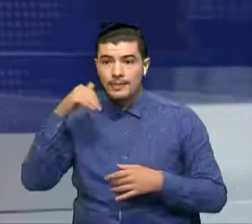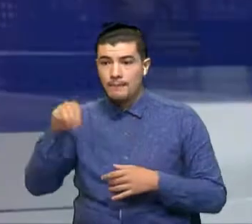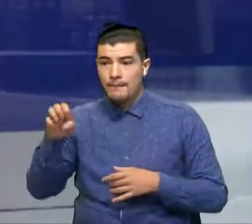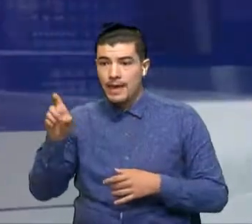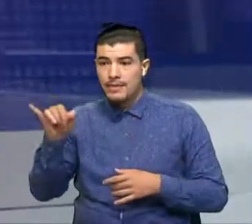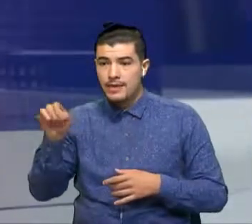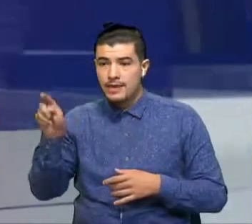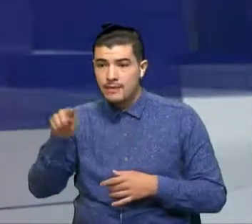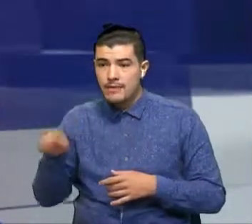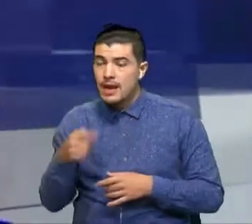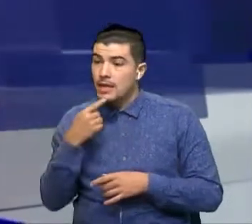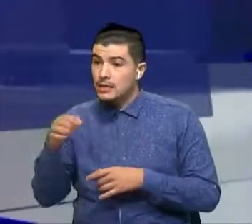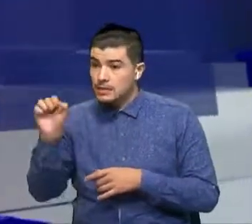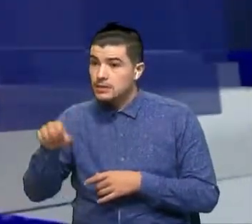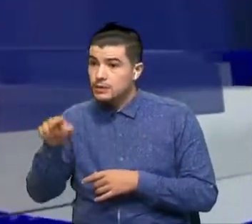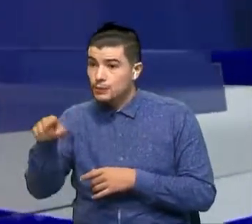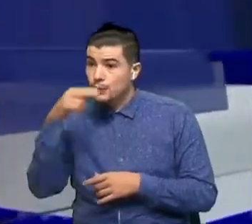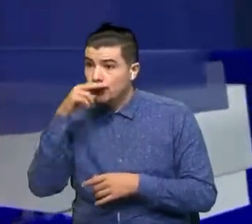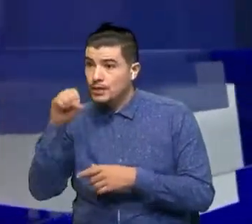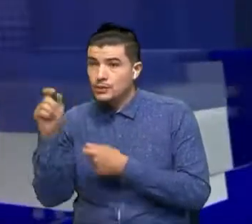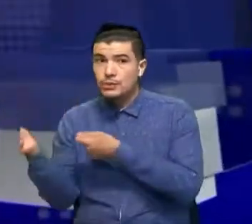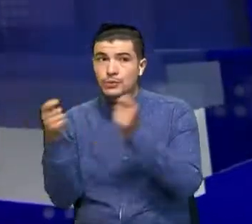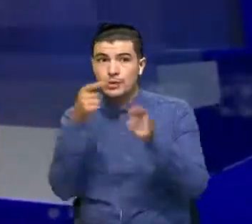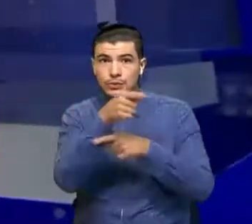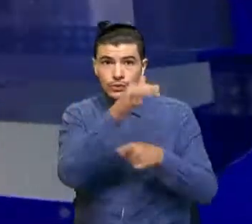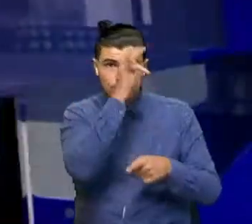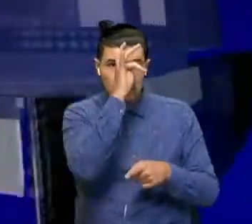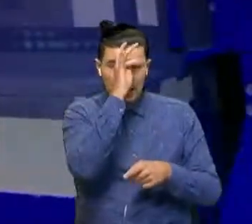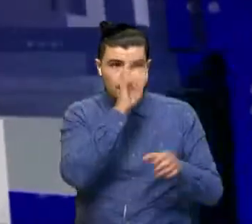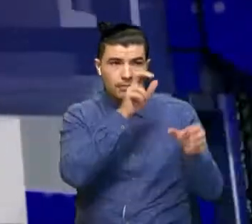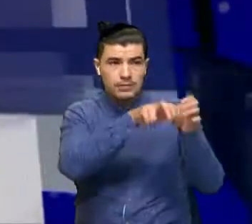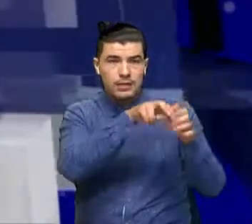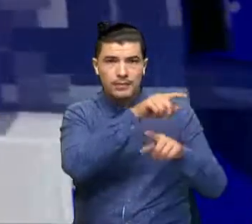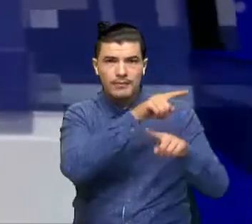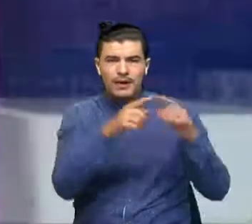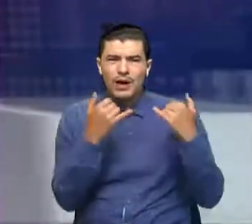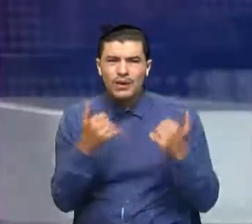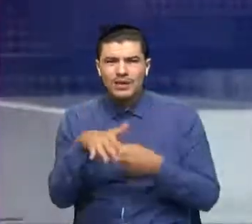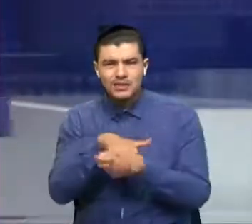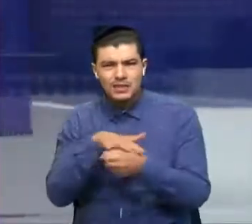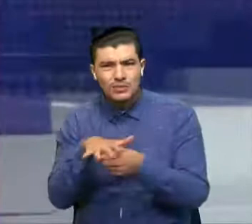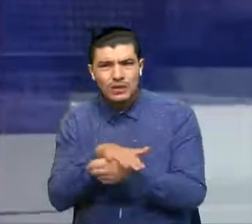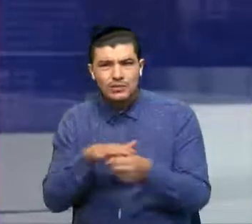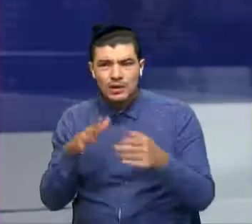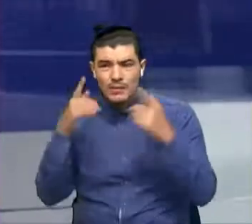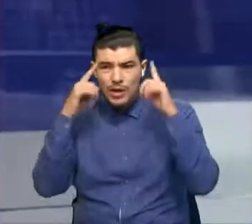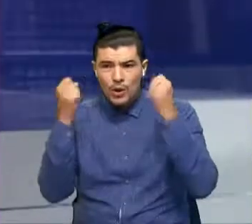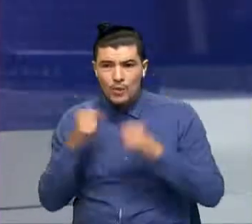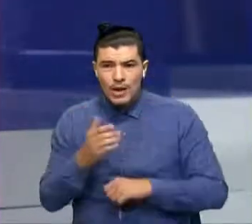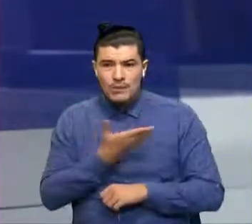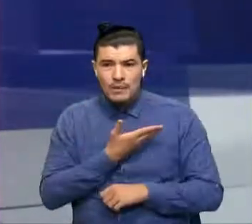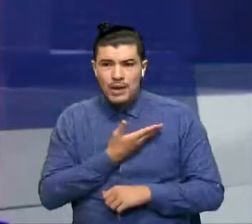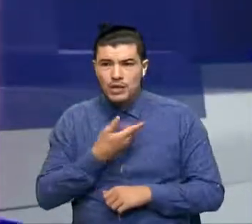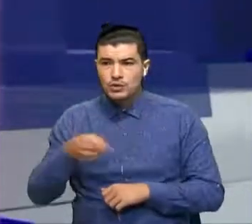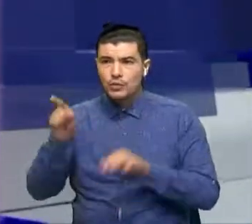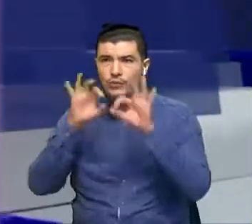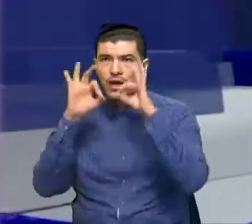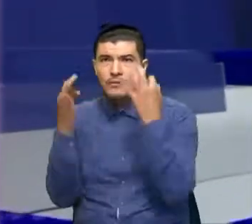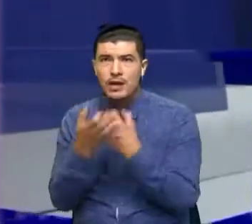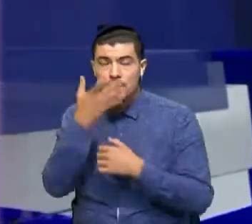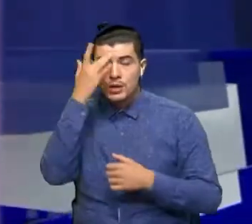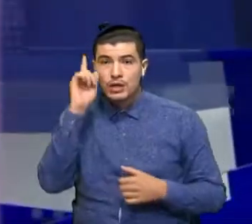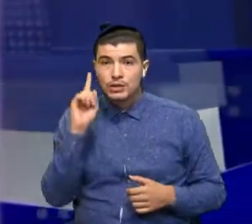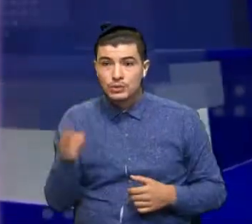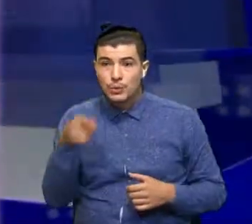le notificó que sería trasladado a una de sus clínicas afiliadas, situación que alarmó a la madre y a sus familiares por el